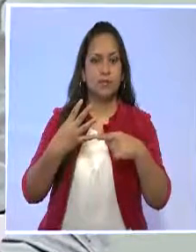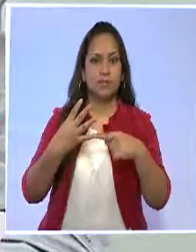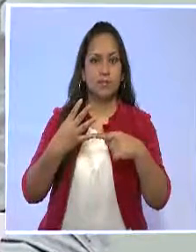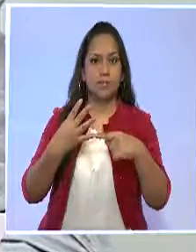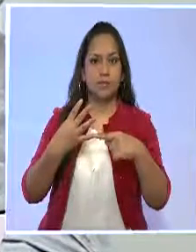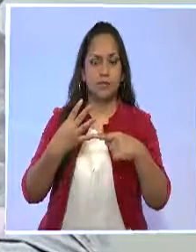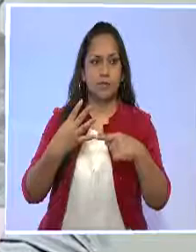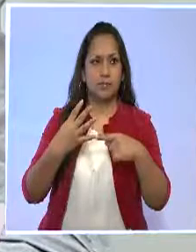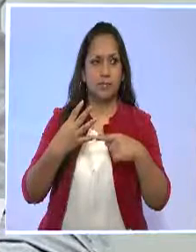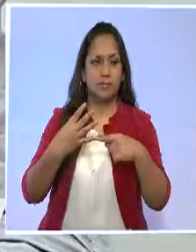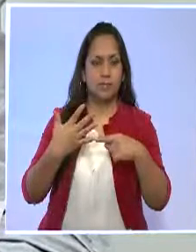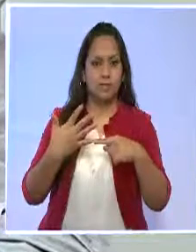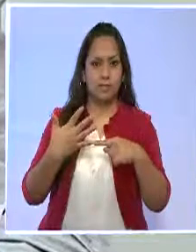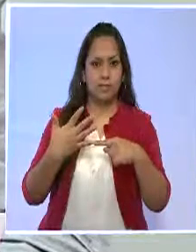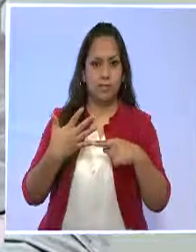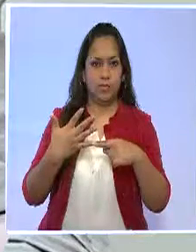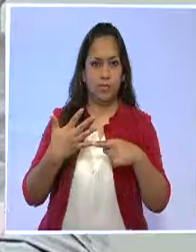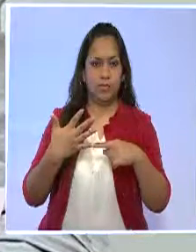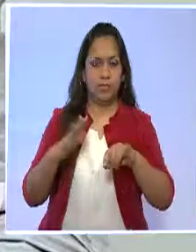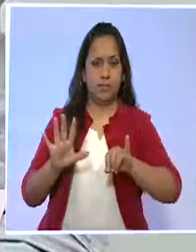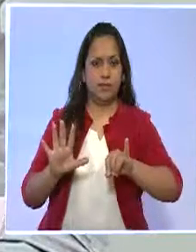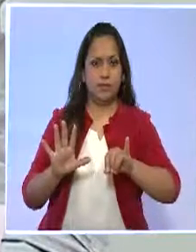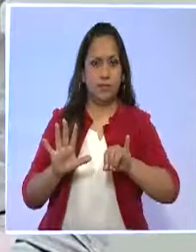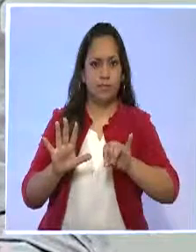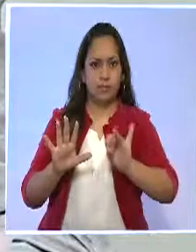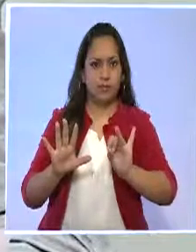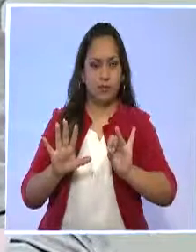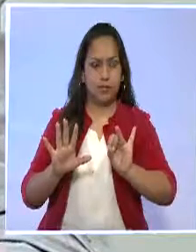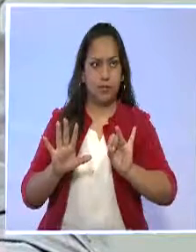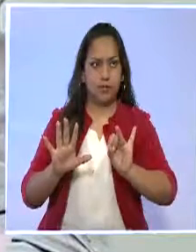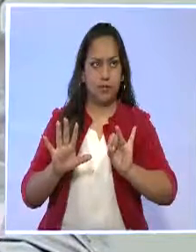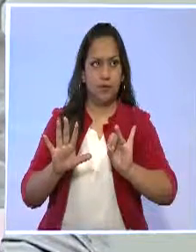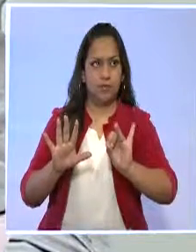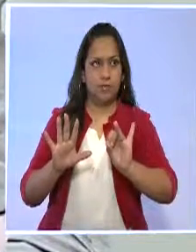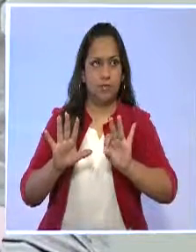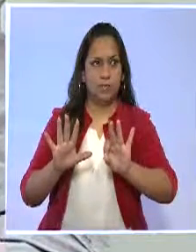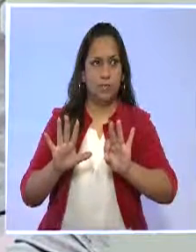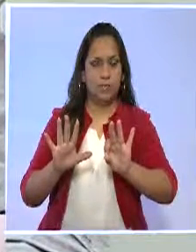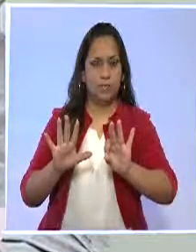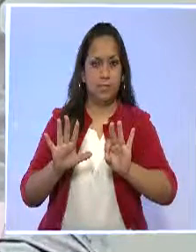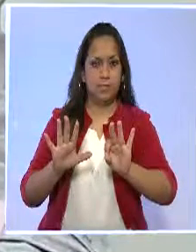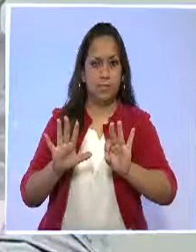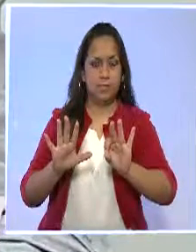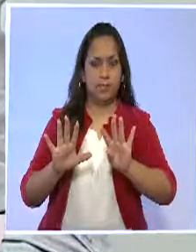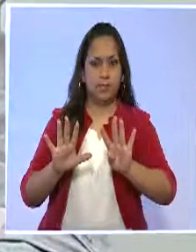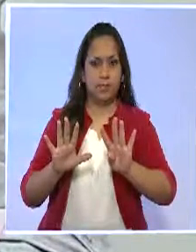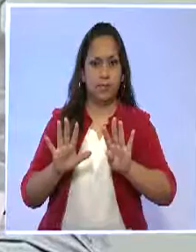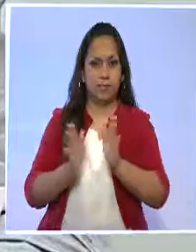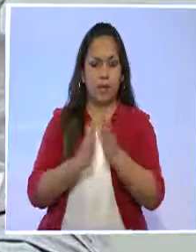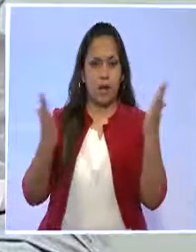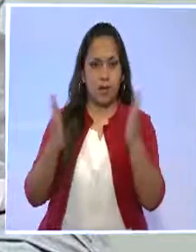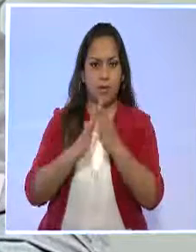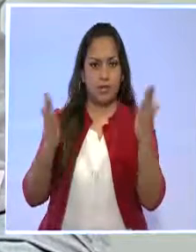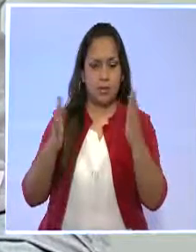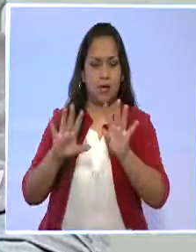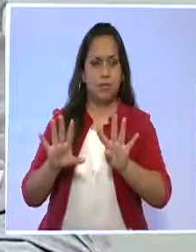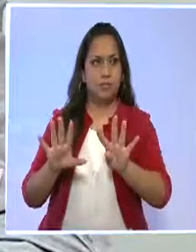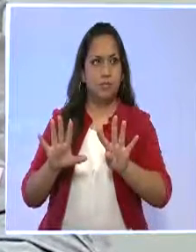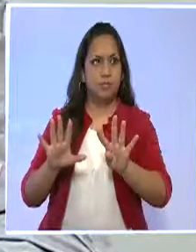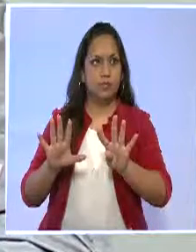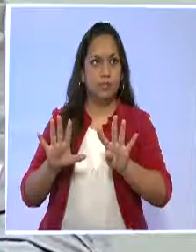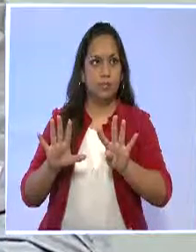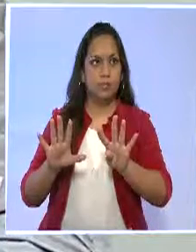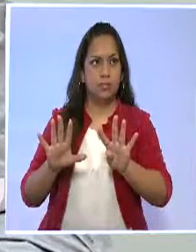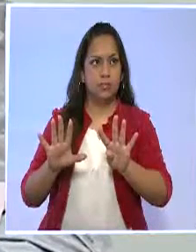visión tv panorama la mega alborada armonía oye fm revista online portada ampara